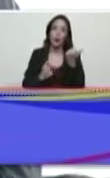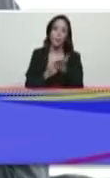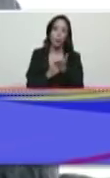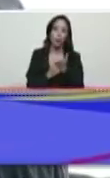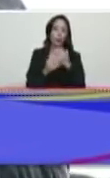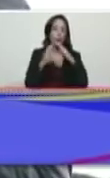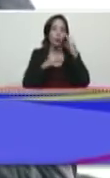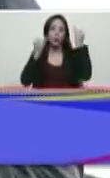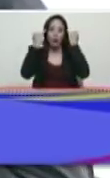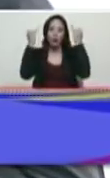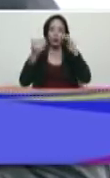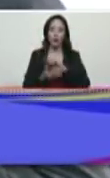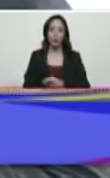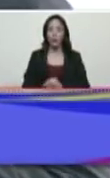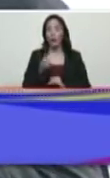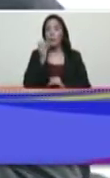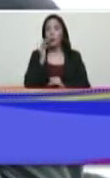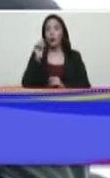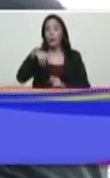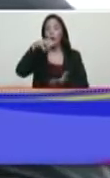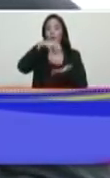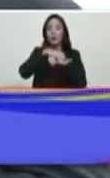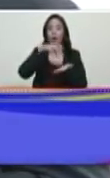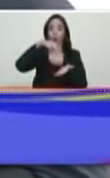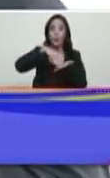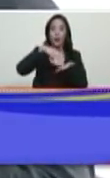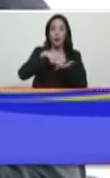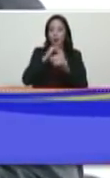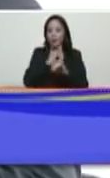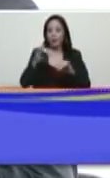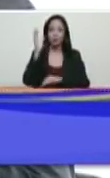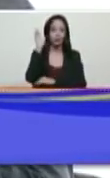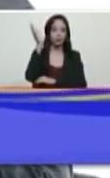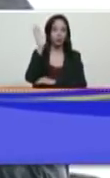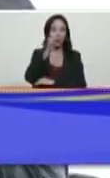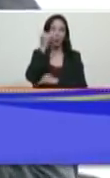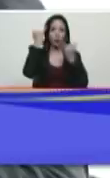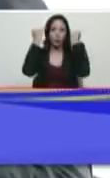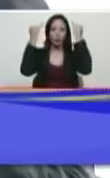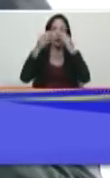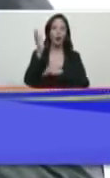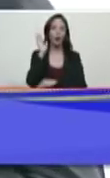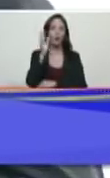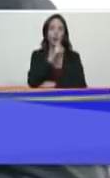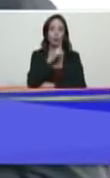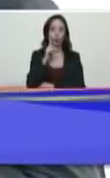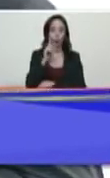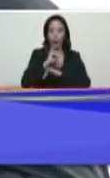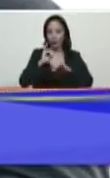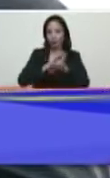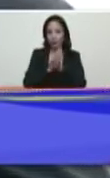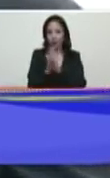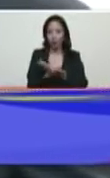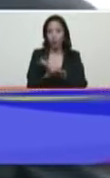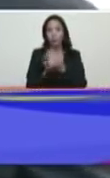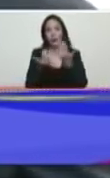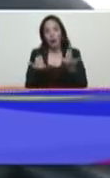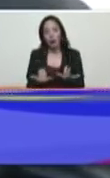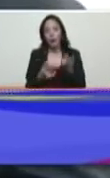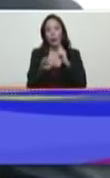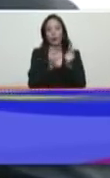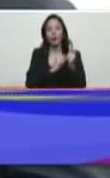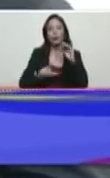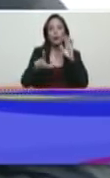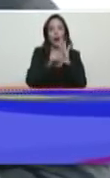este emprendimiento. En el caso de Miranda, acabamos de cerrar el Congreso de Emprendimiento y además estamos ahorita discutiendo la ley de